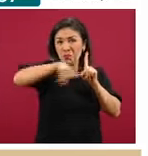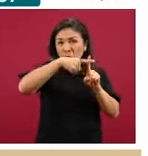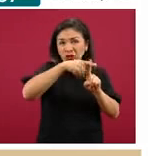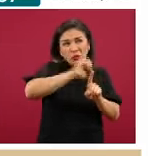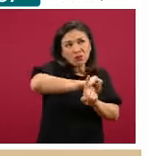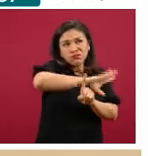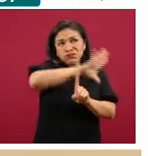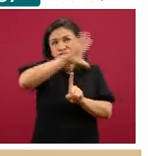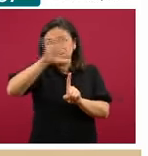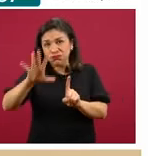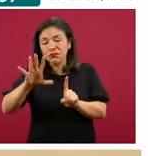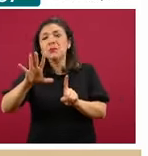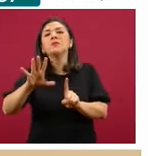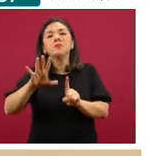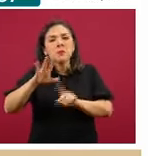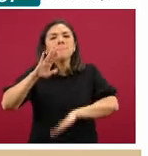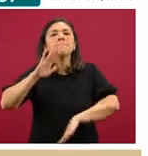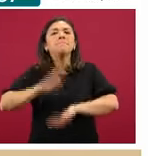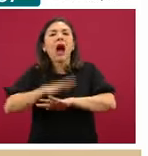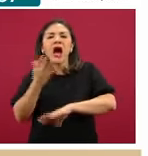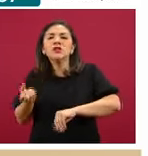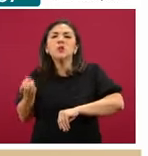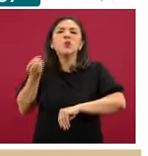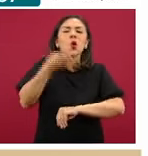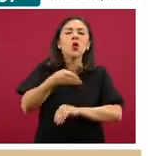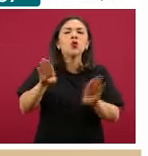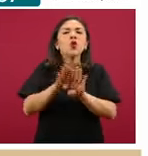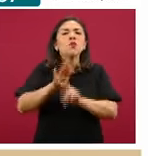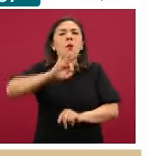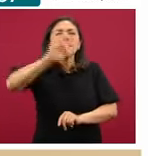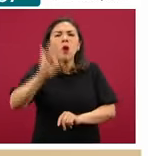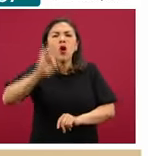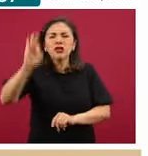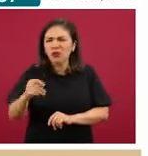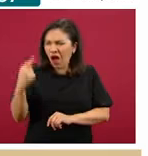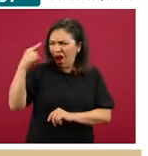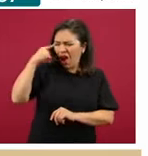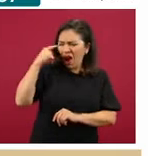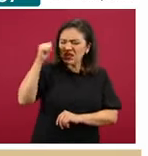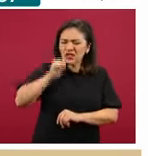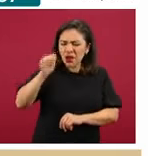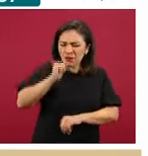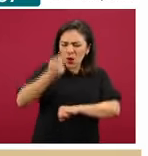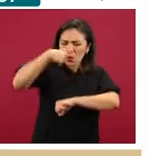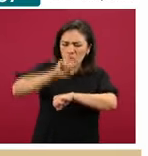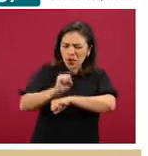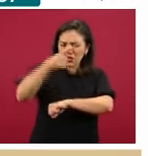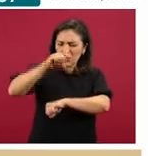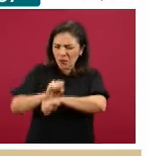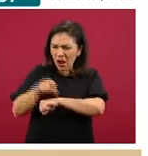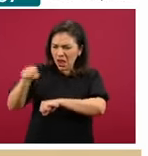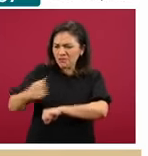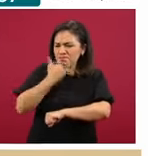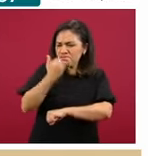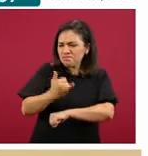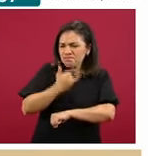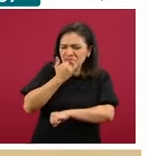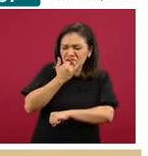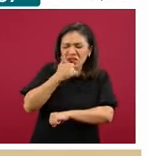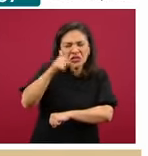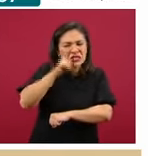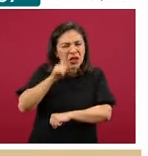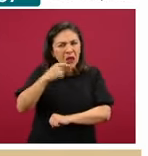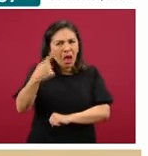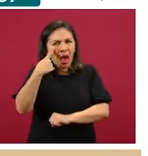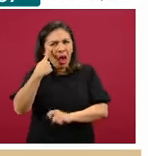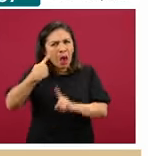confirmados, sumarles una proporción de acuerdo a la positividad de cada semana de aquellos sospechosos, tanto los sospechosos